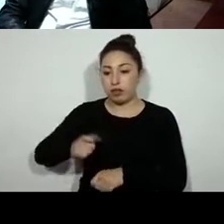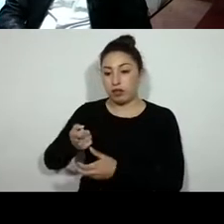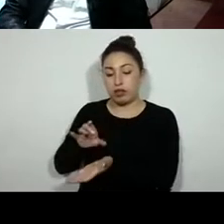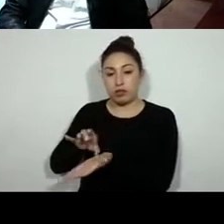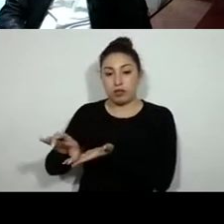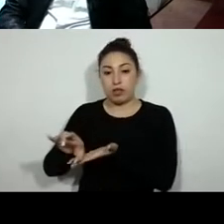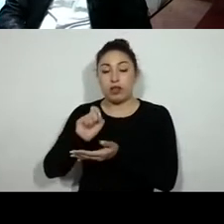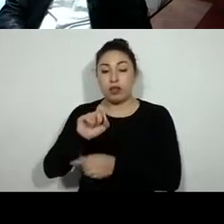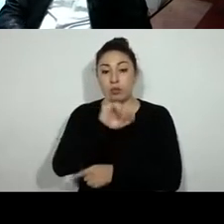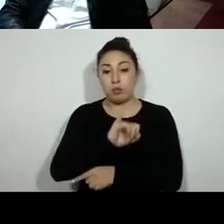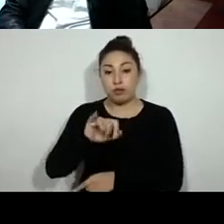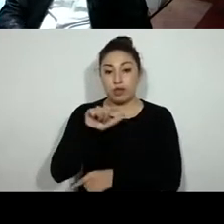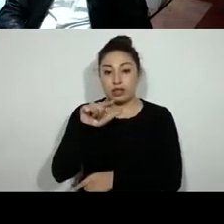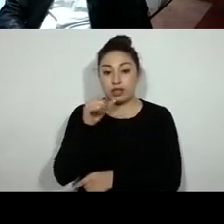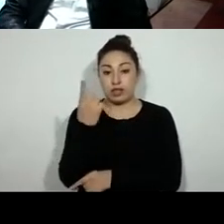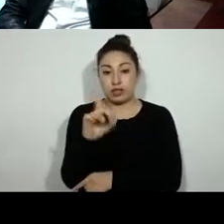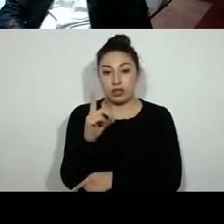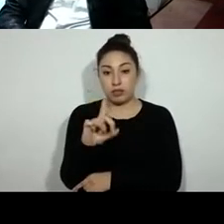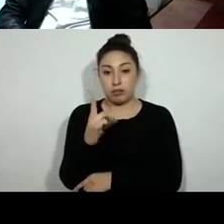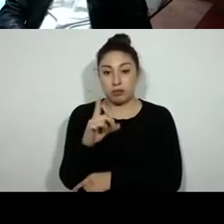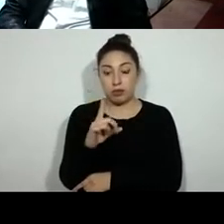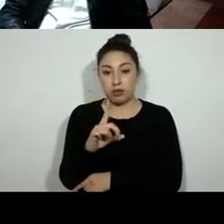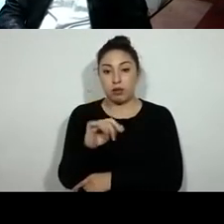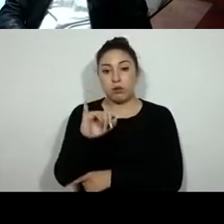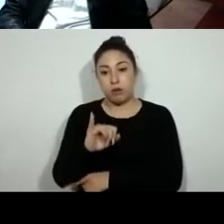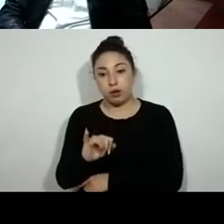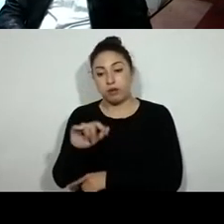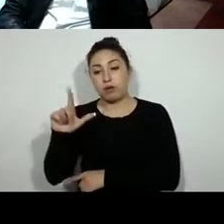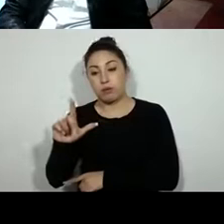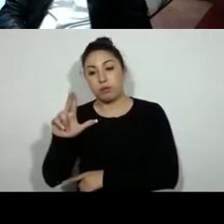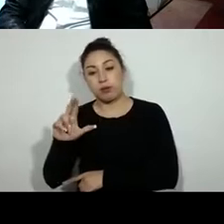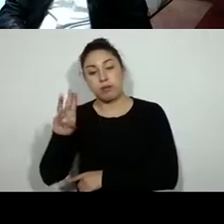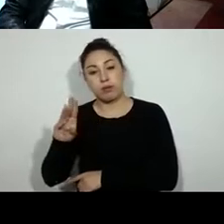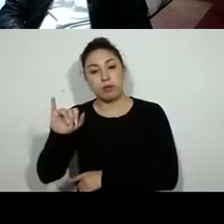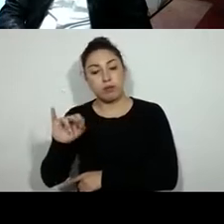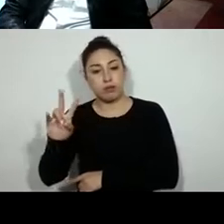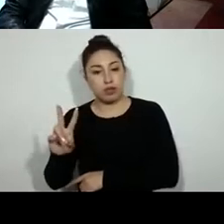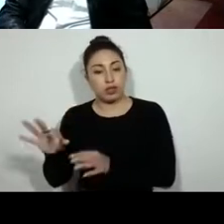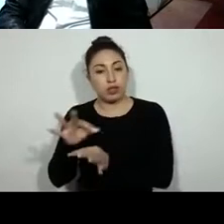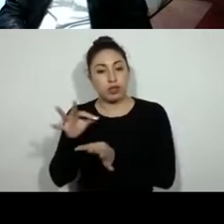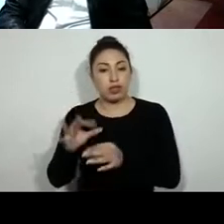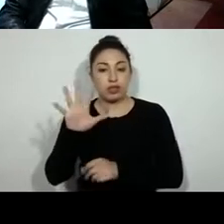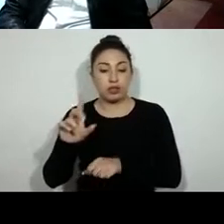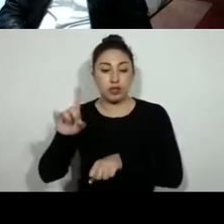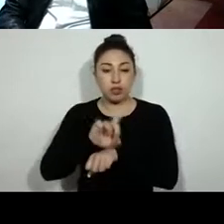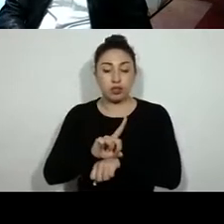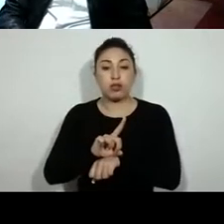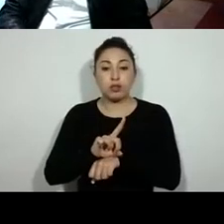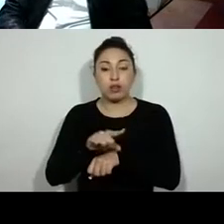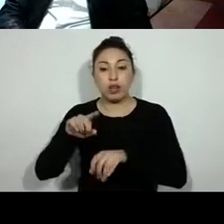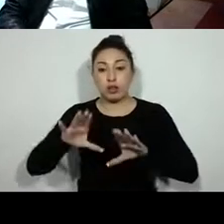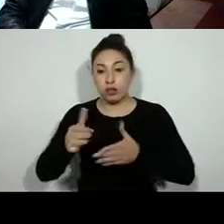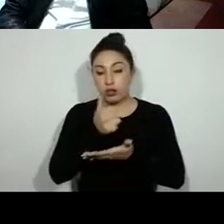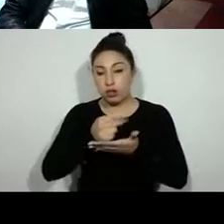jueves 17 de diciembre, el gobierno manda la iniciativa y se recibe a las 3:50 de la tarde